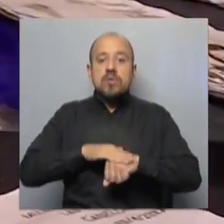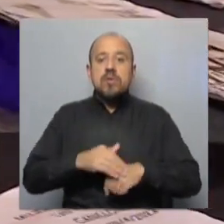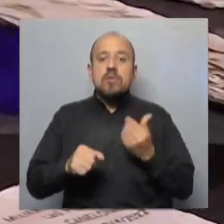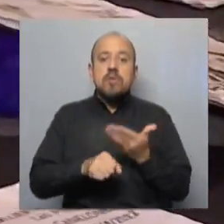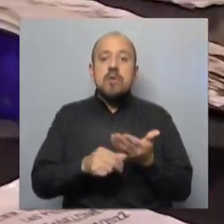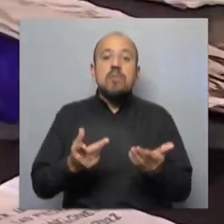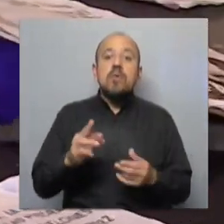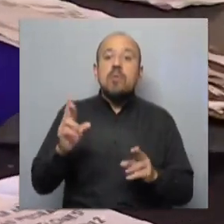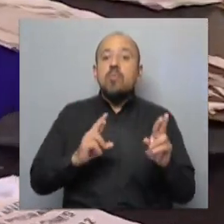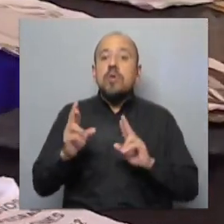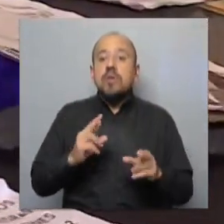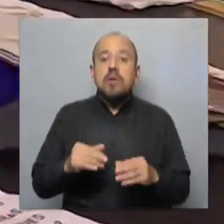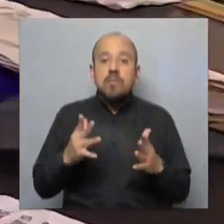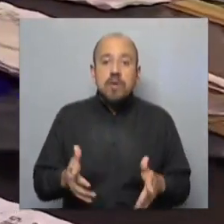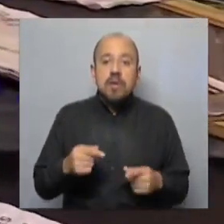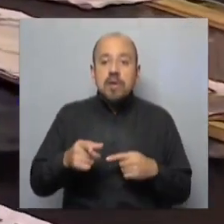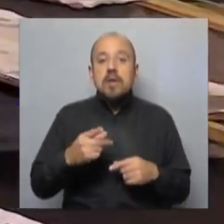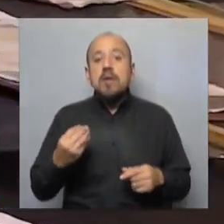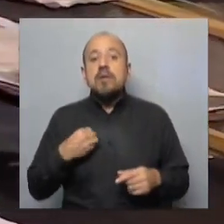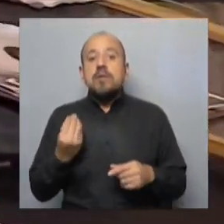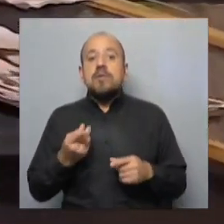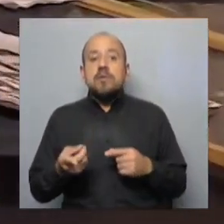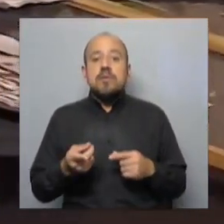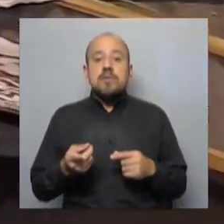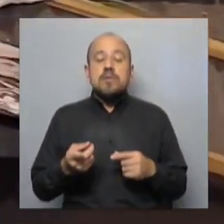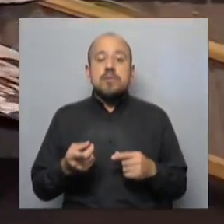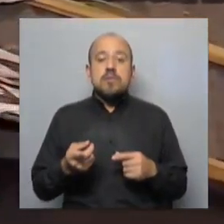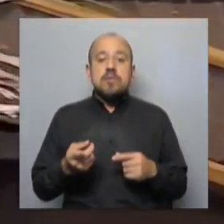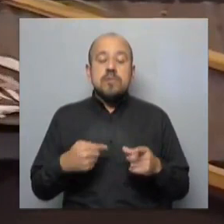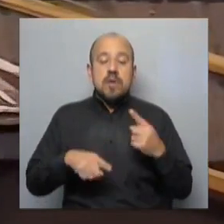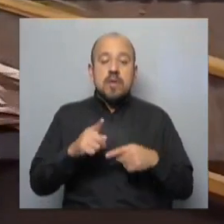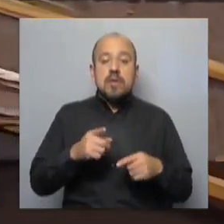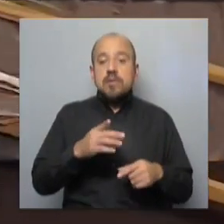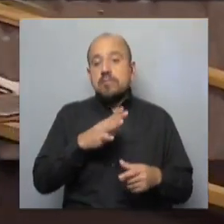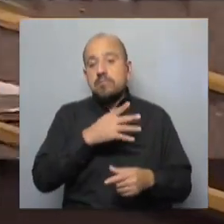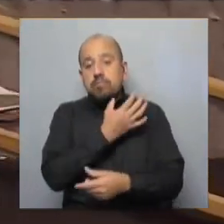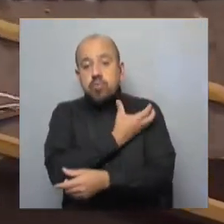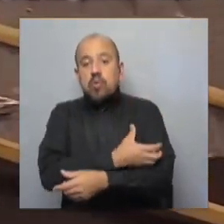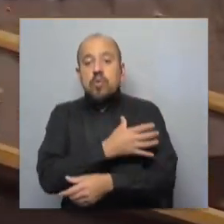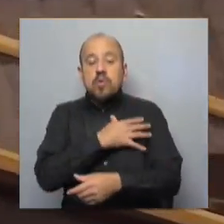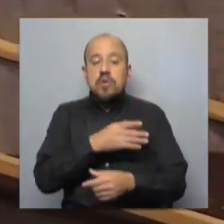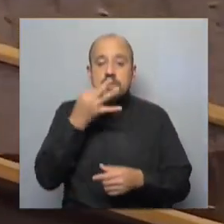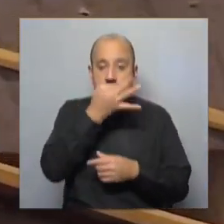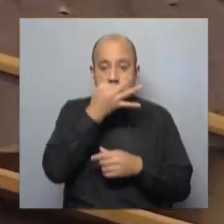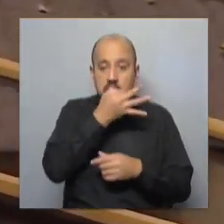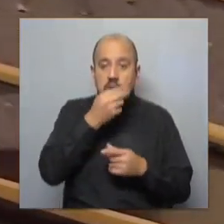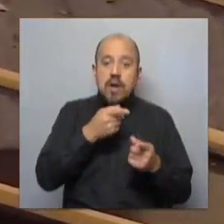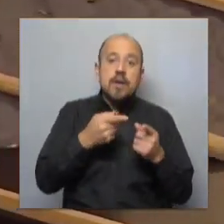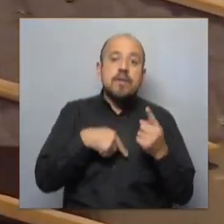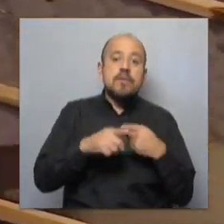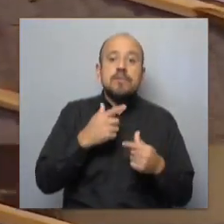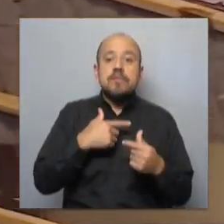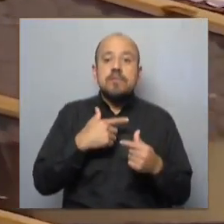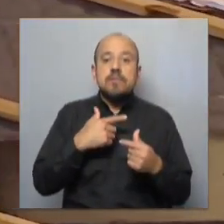respuestas para todas para las que sobreviven en la extrema pobreza las que son consumidores de drogas las que están en